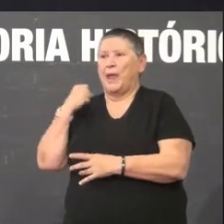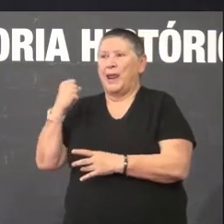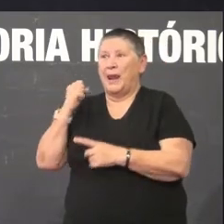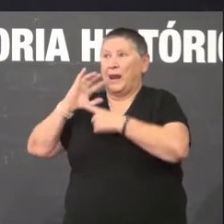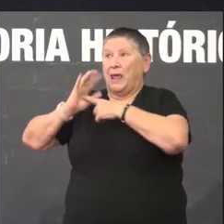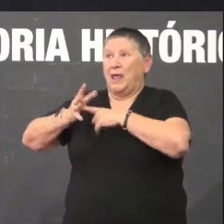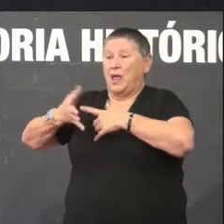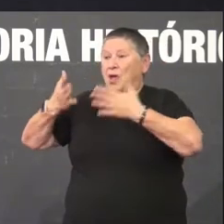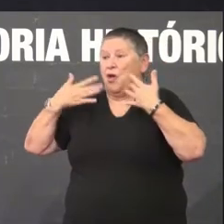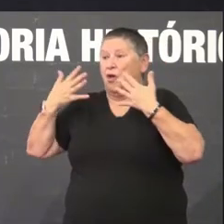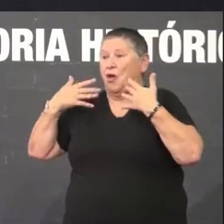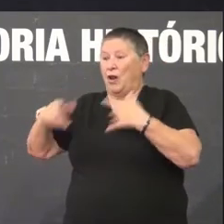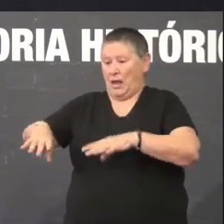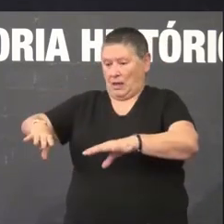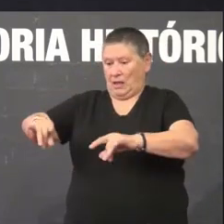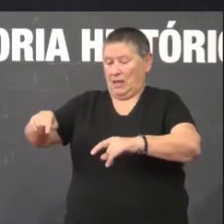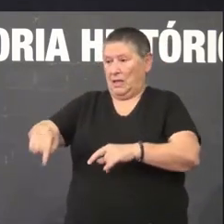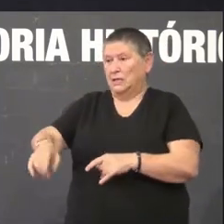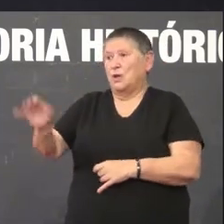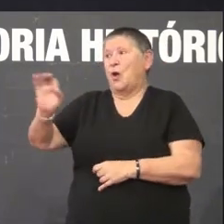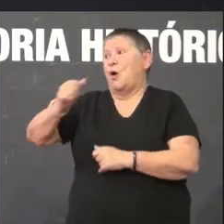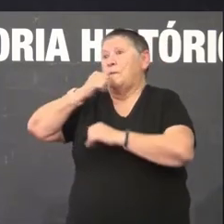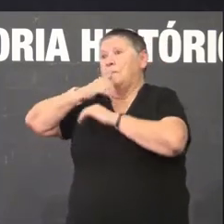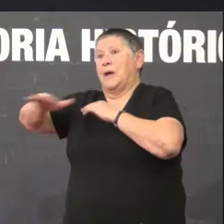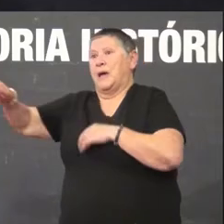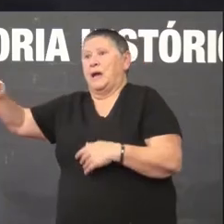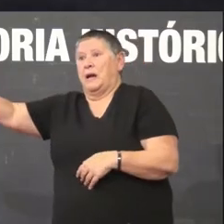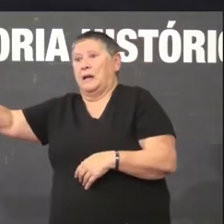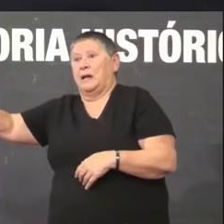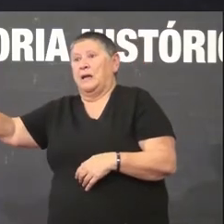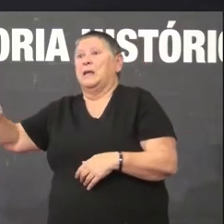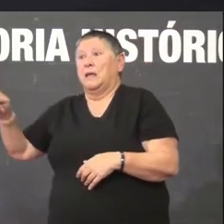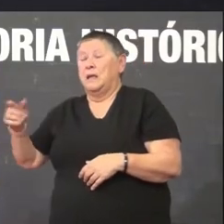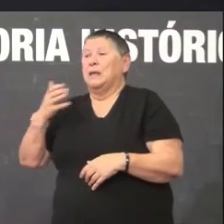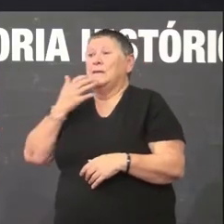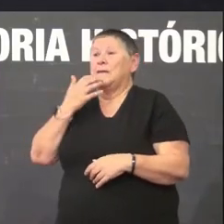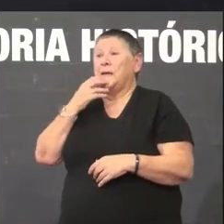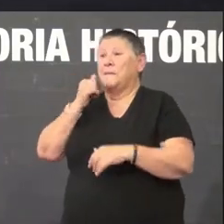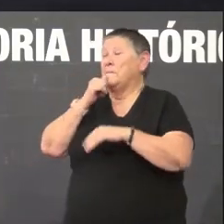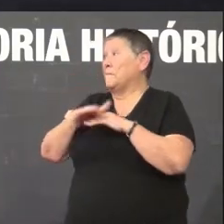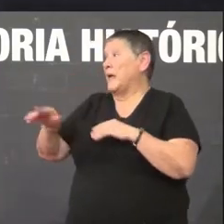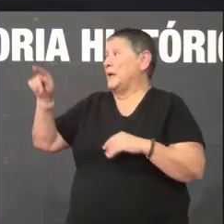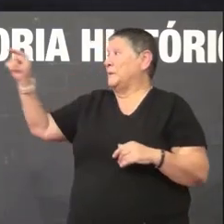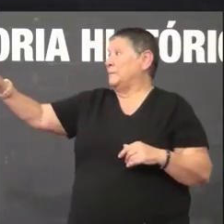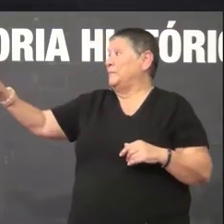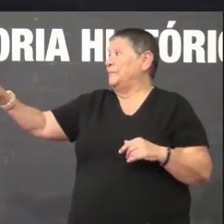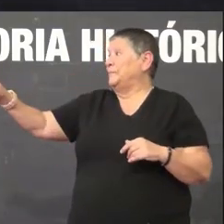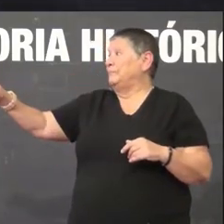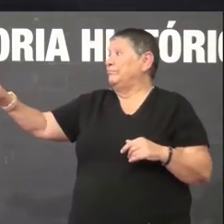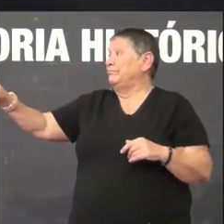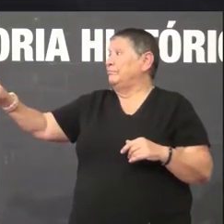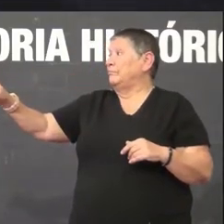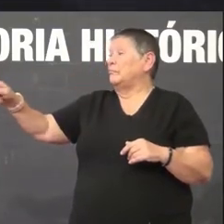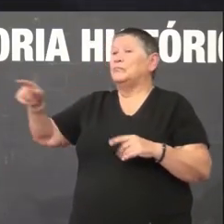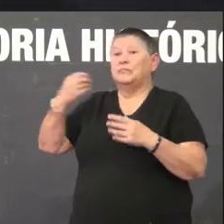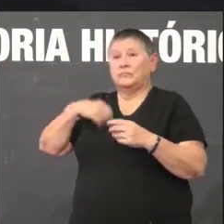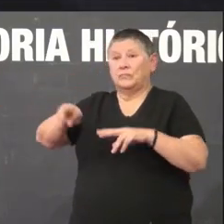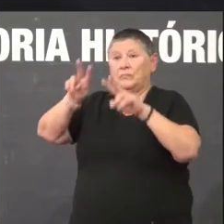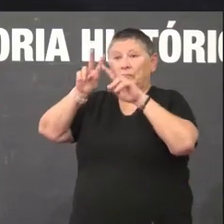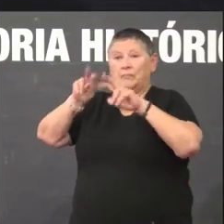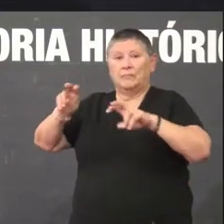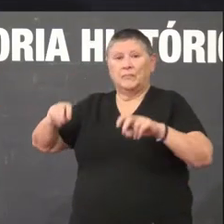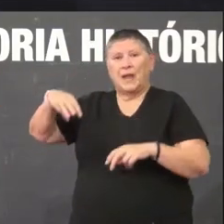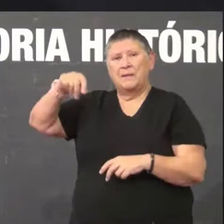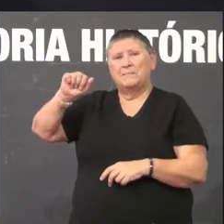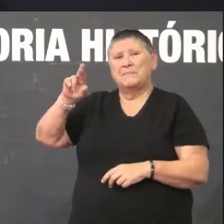eólica, terrestre ou mariña, cando, por exemplo, a mariña, é dicir, hai investigadoras como Marta